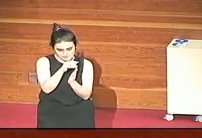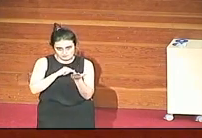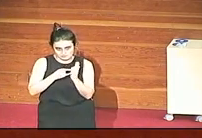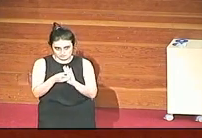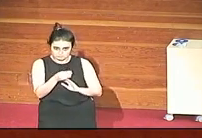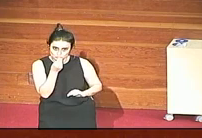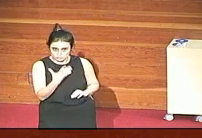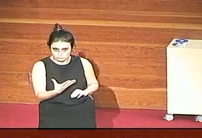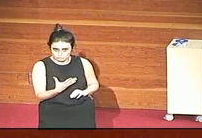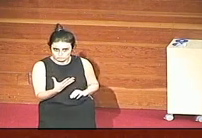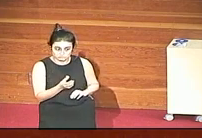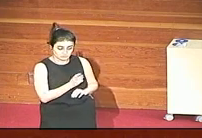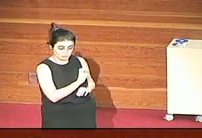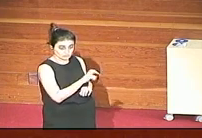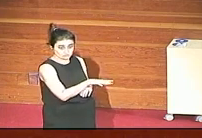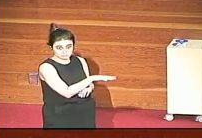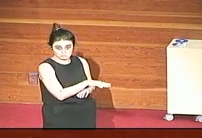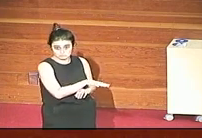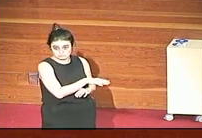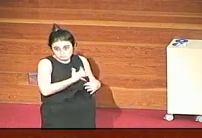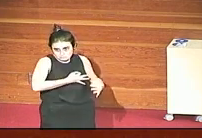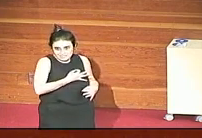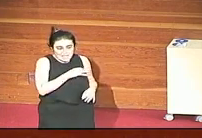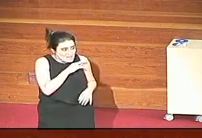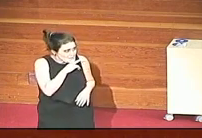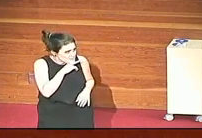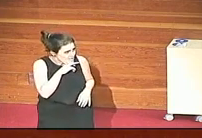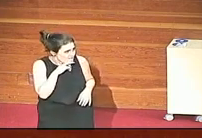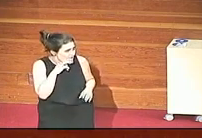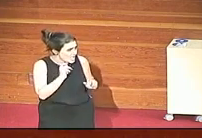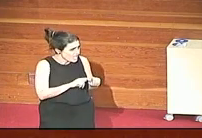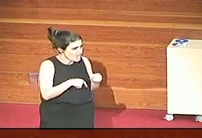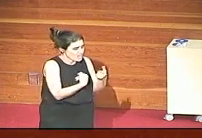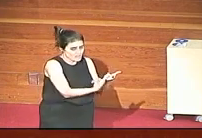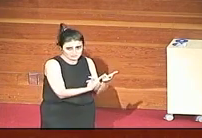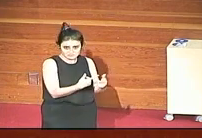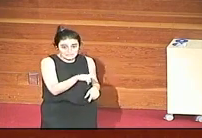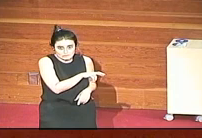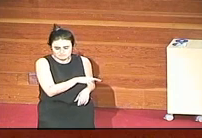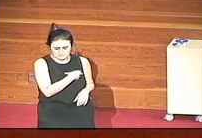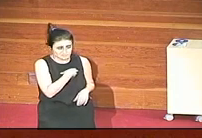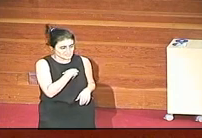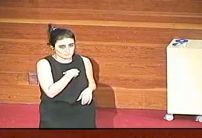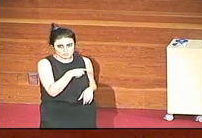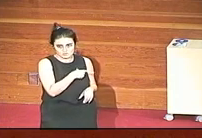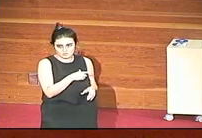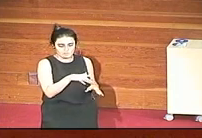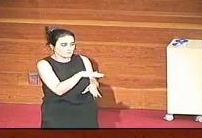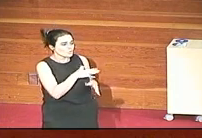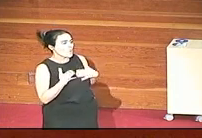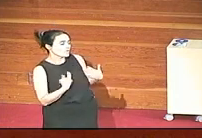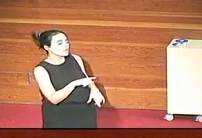pero hay otros sitios que tienen un valor incalculable y recuperable y que no se puede hacer en cualquier sitio